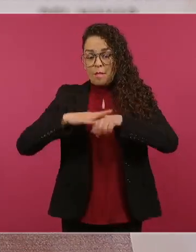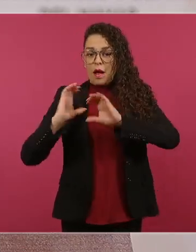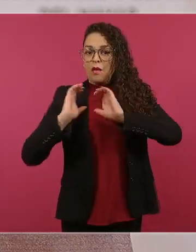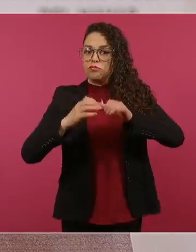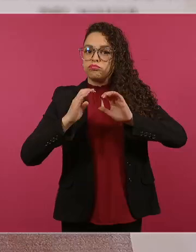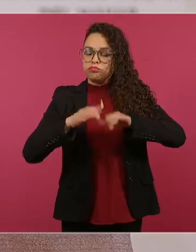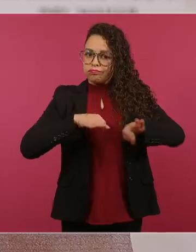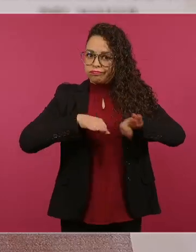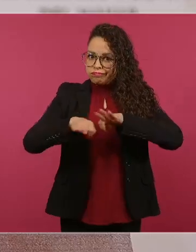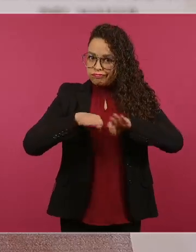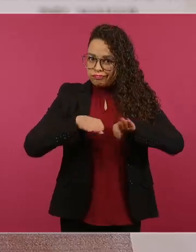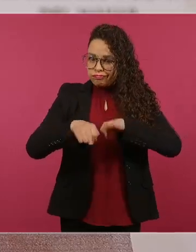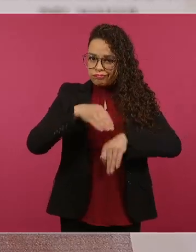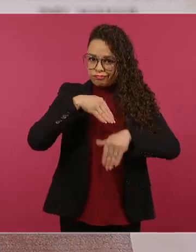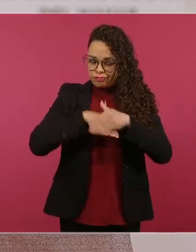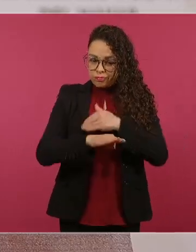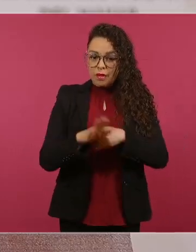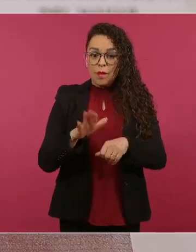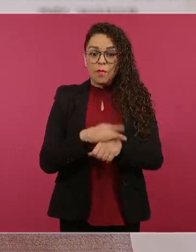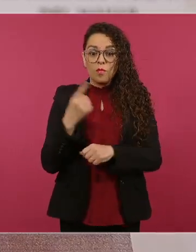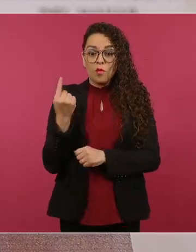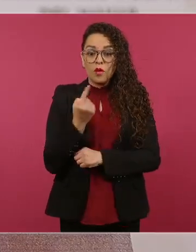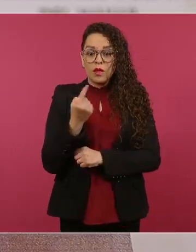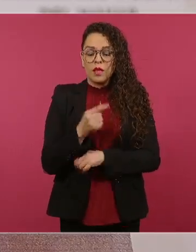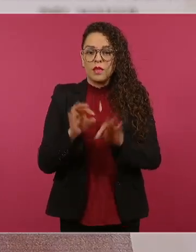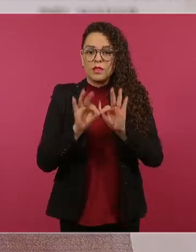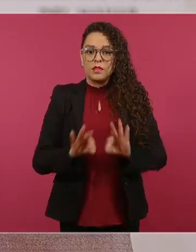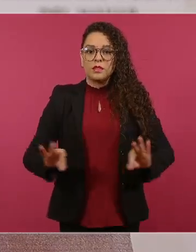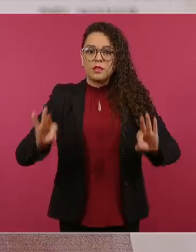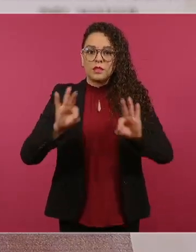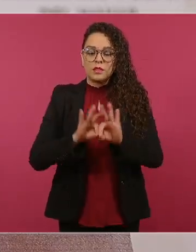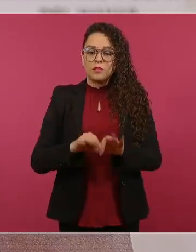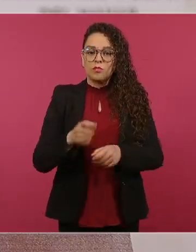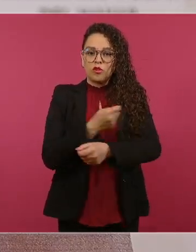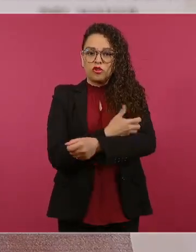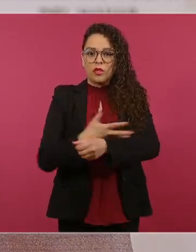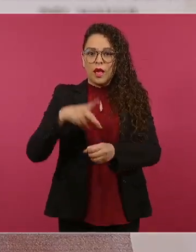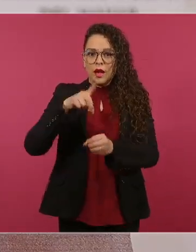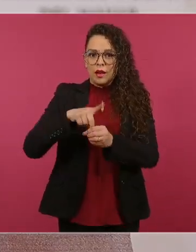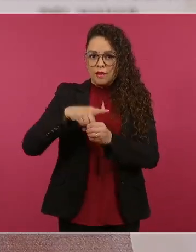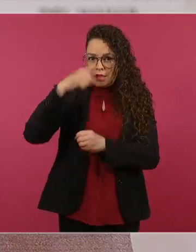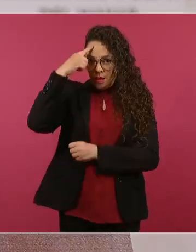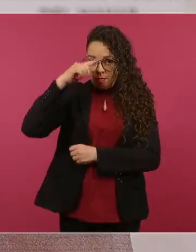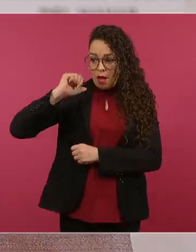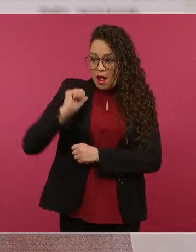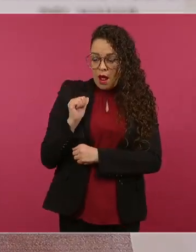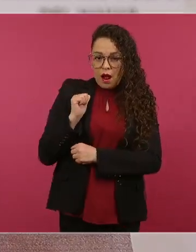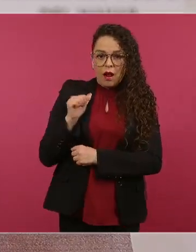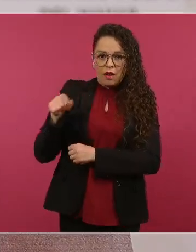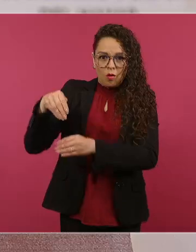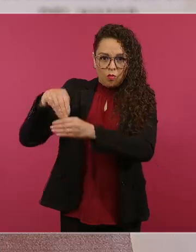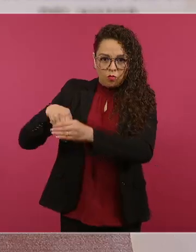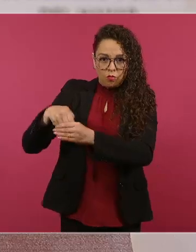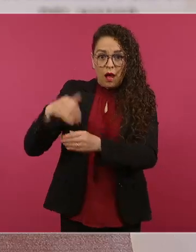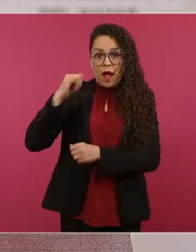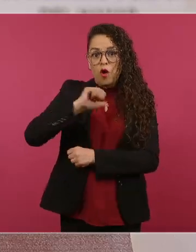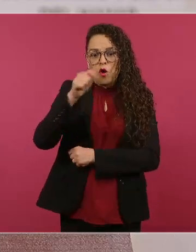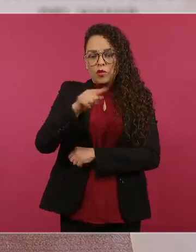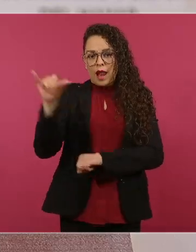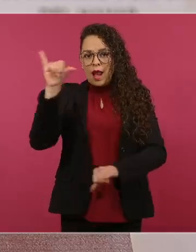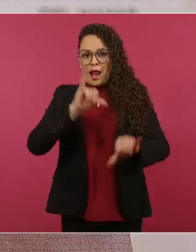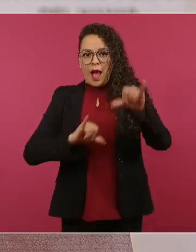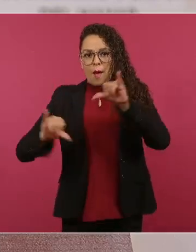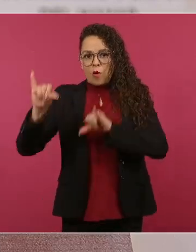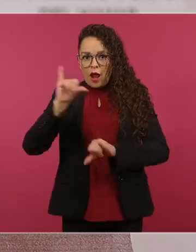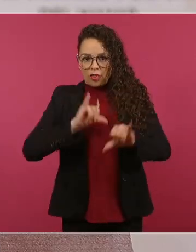importante con los servicios de banco de sangre y de laboratorio. Y otro de los rubros muy importantes, como ustedes saben,